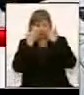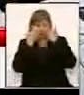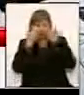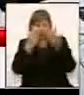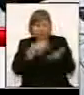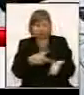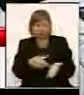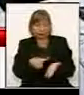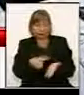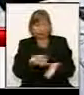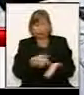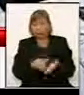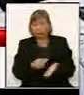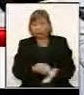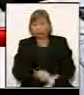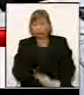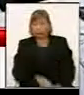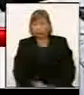ordenanzas, doctora.